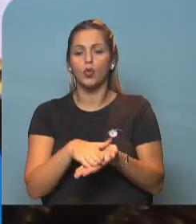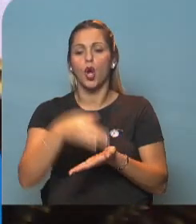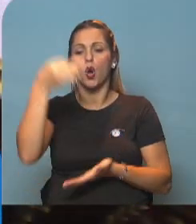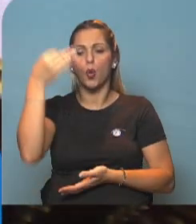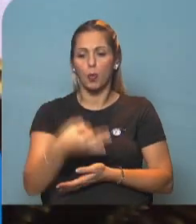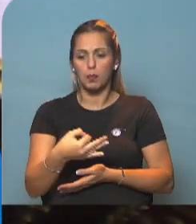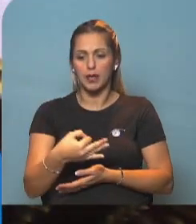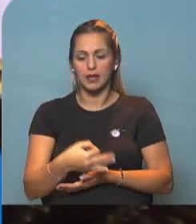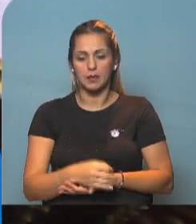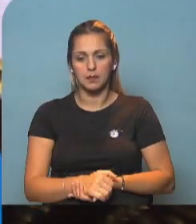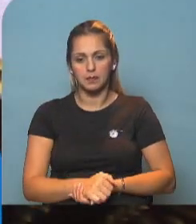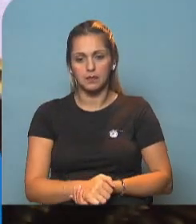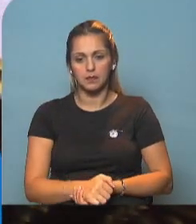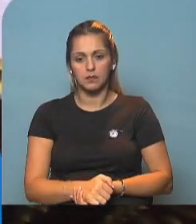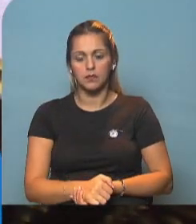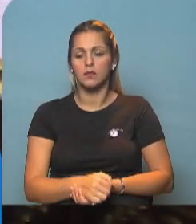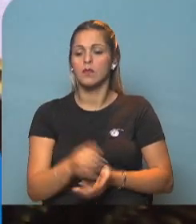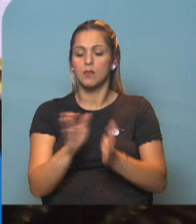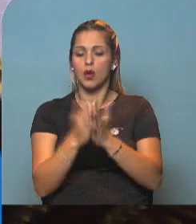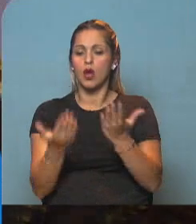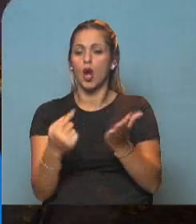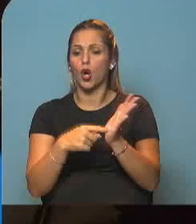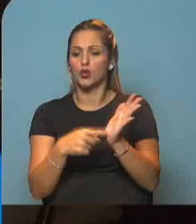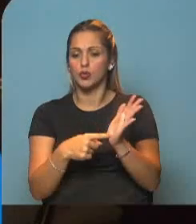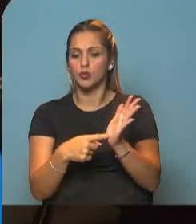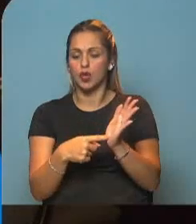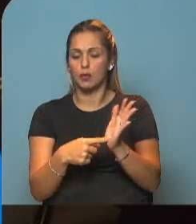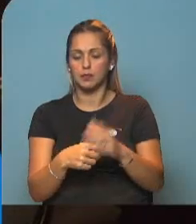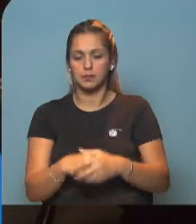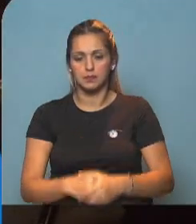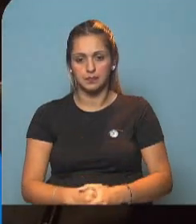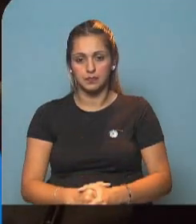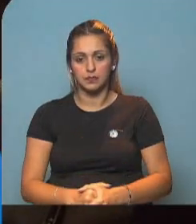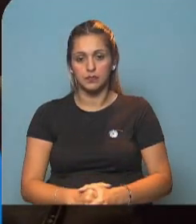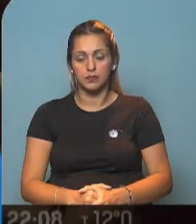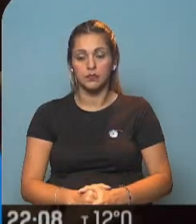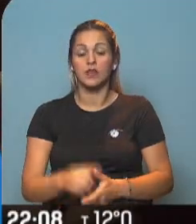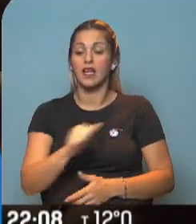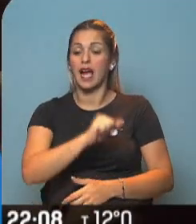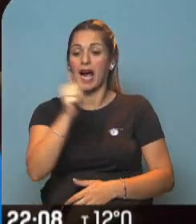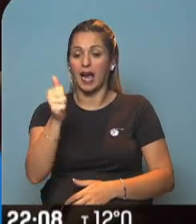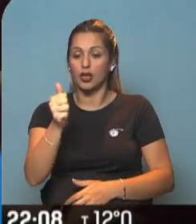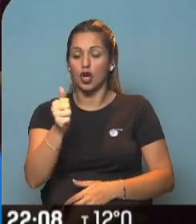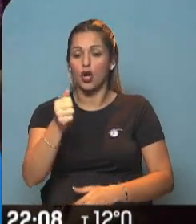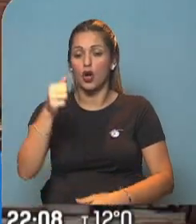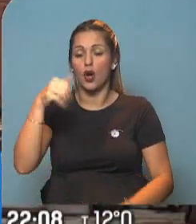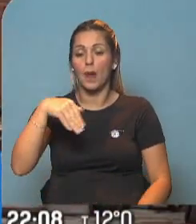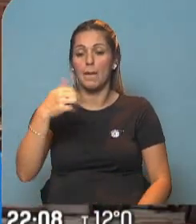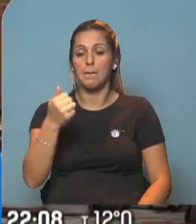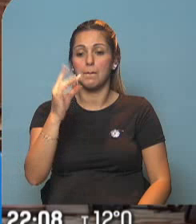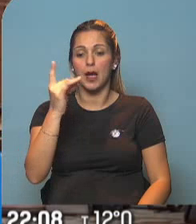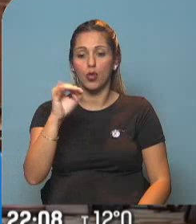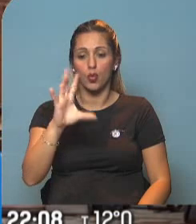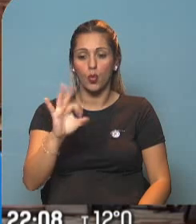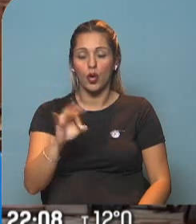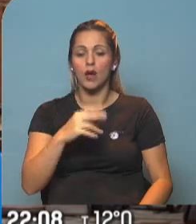hacer cumplir nuestra Constitución bolivariana. Tras el triunfo, Maduro dedicó su discurso a la